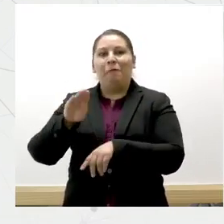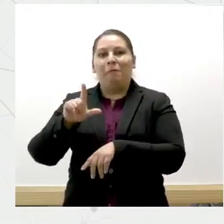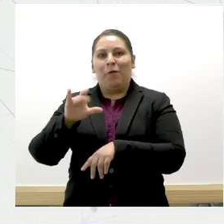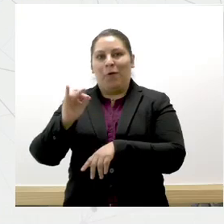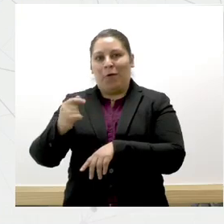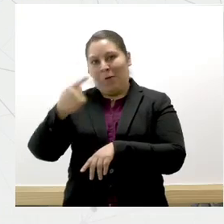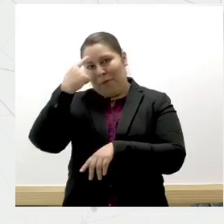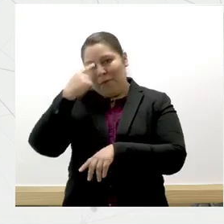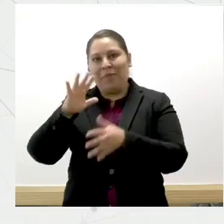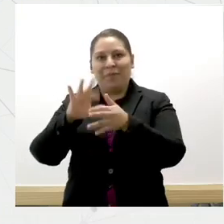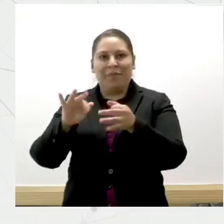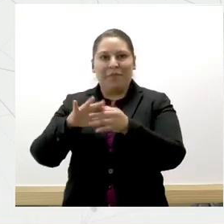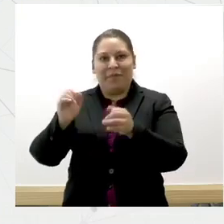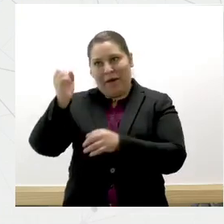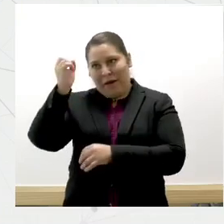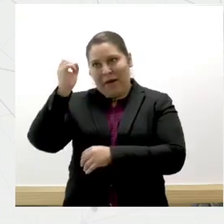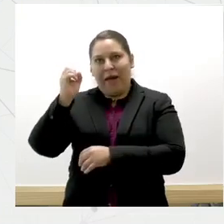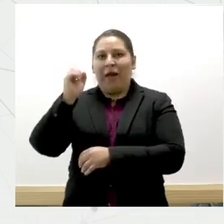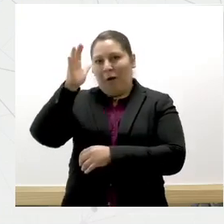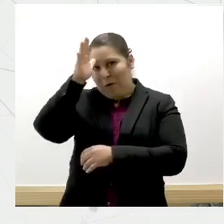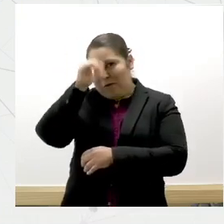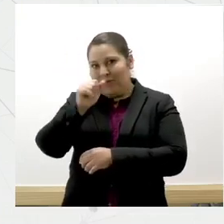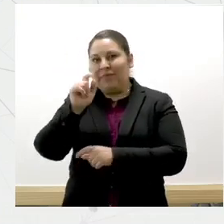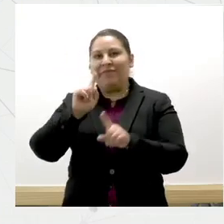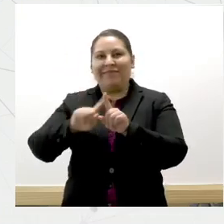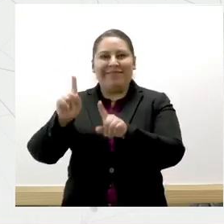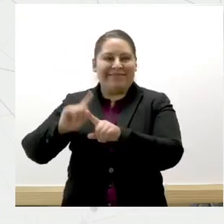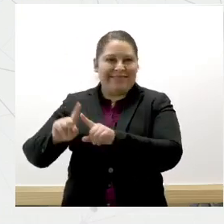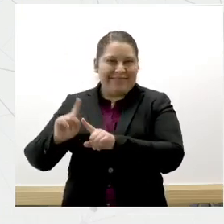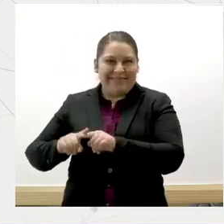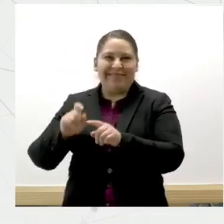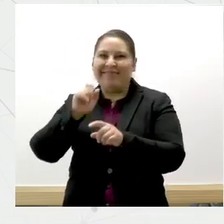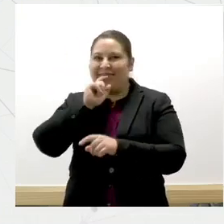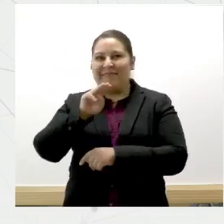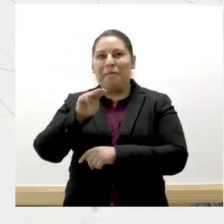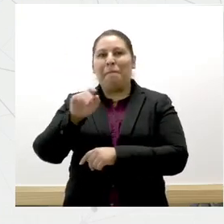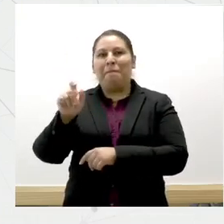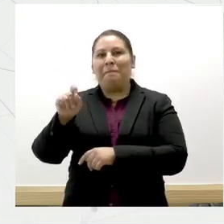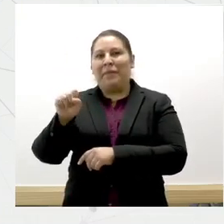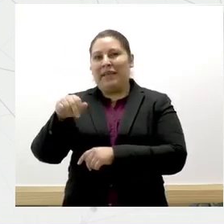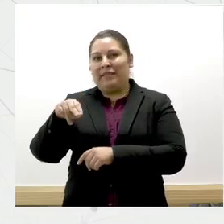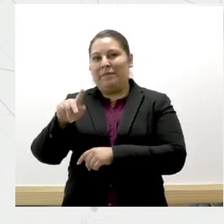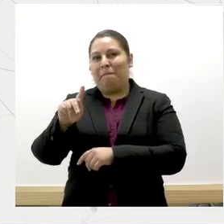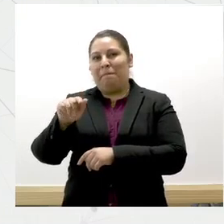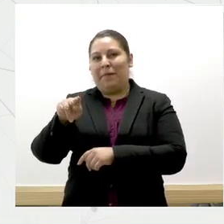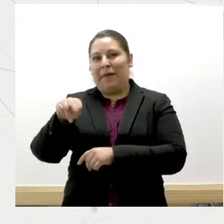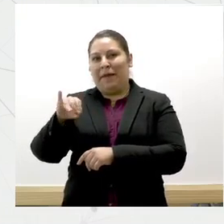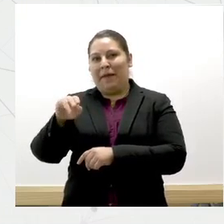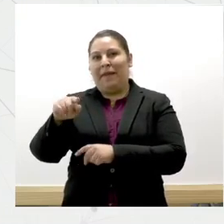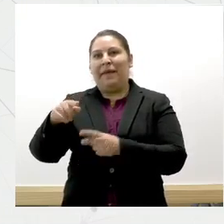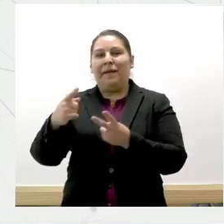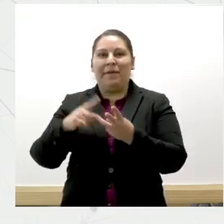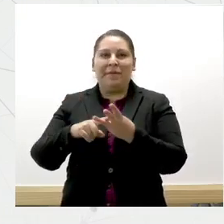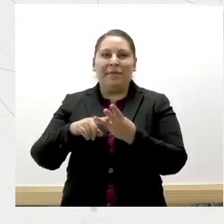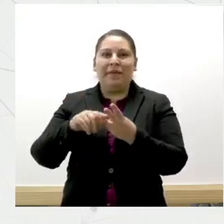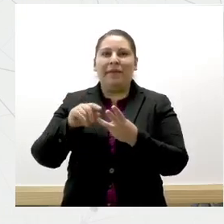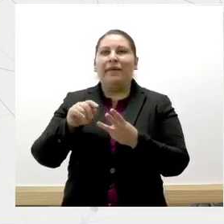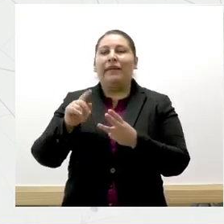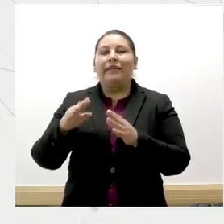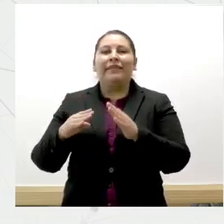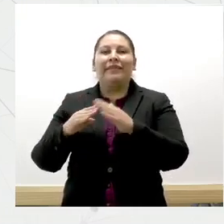conceptos como el síndrome de la señorita Trix, o el mansplaining, el acantilado de cristal, ¿no?, no solo el techo de cristal,